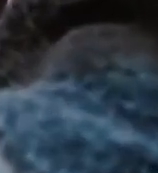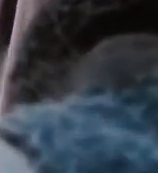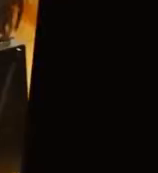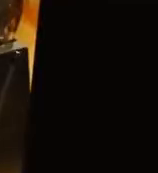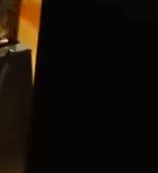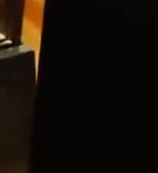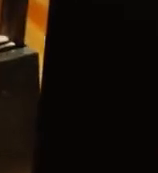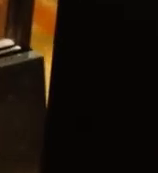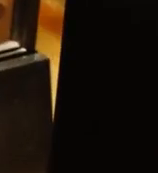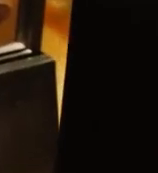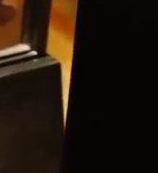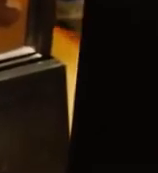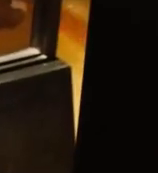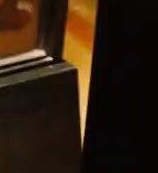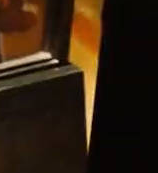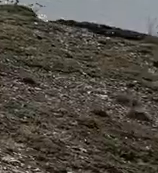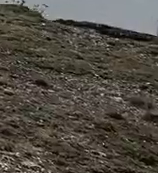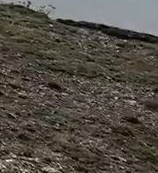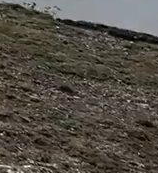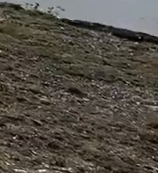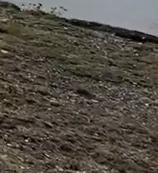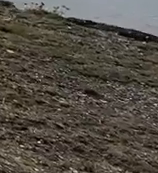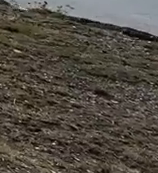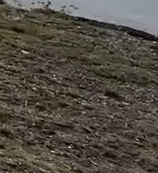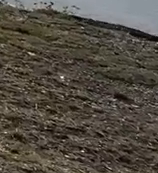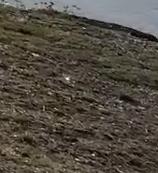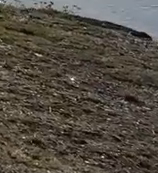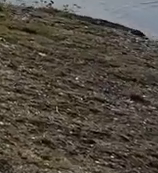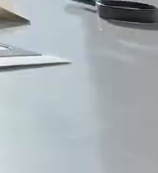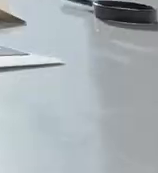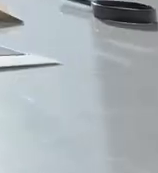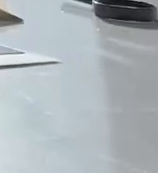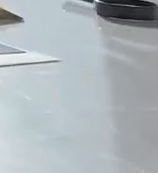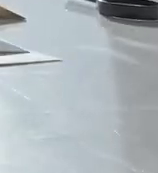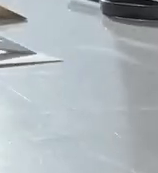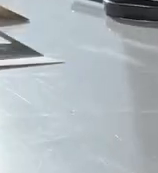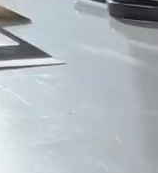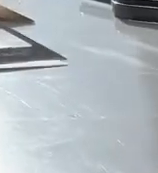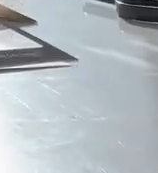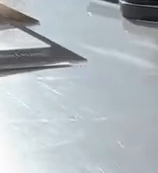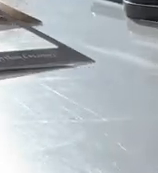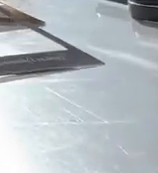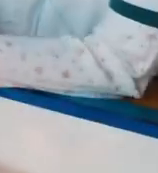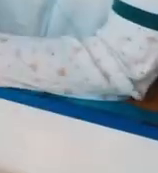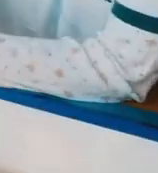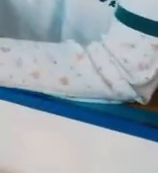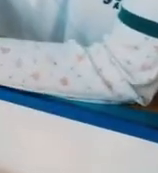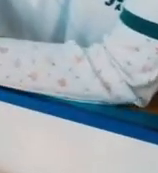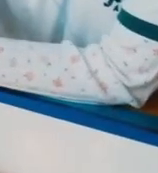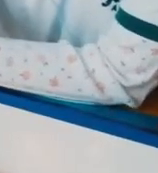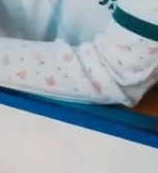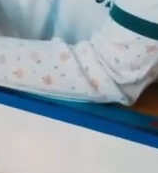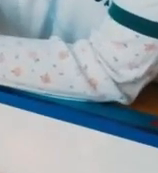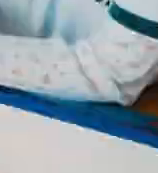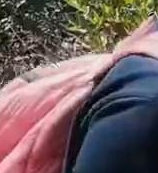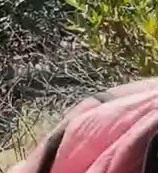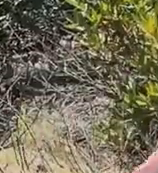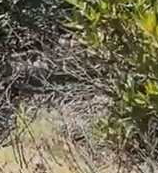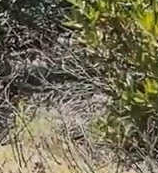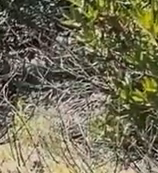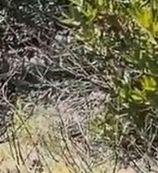los y las visitantes transformando la experiencia de visita en una instancia comunitaria donde cada persona contribuye en la interacción de